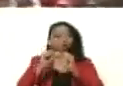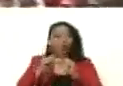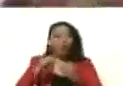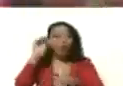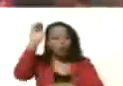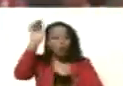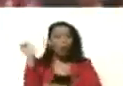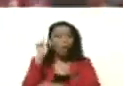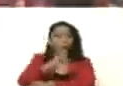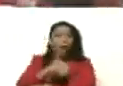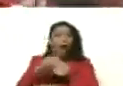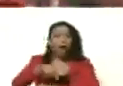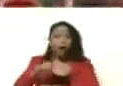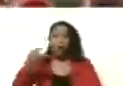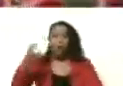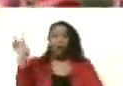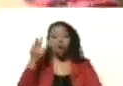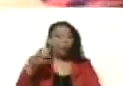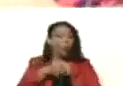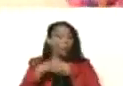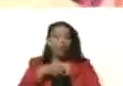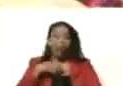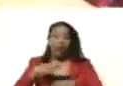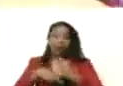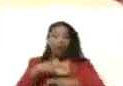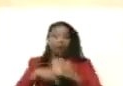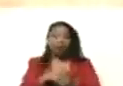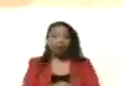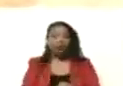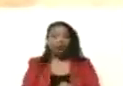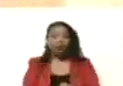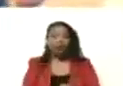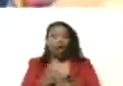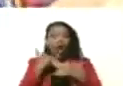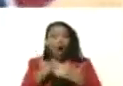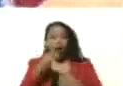derrotando. Aquí en Venezuela no podrán con la revolución. Ahora,